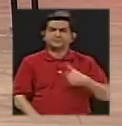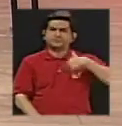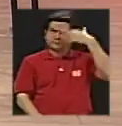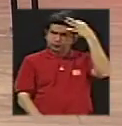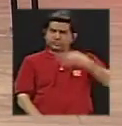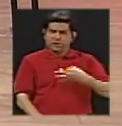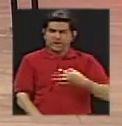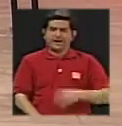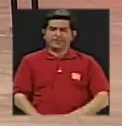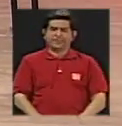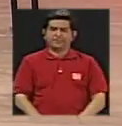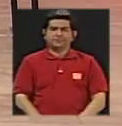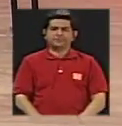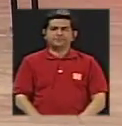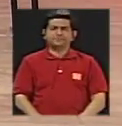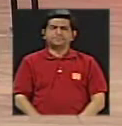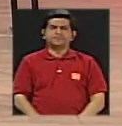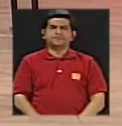que,